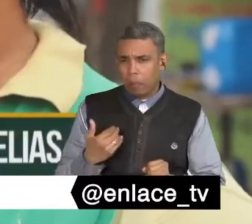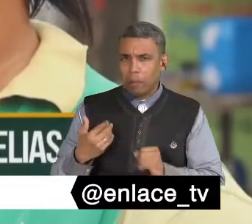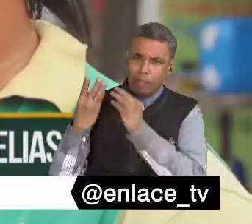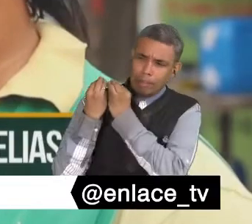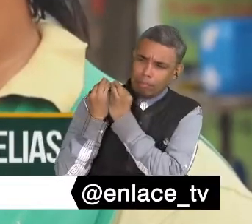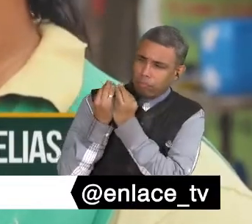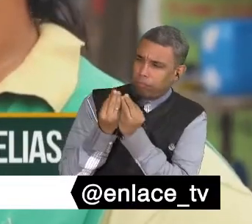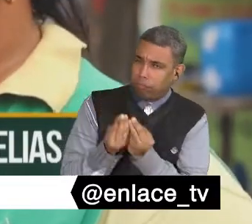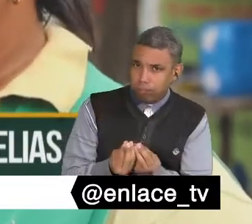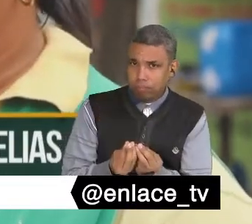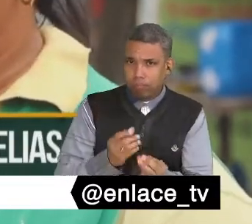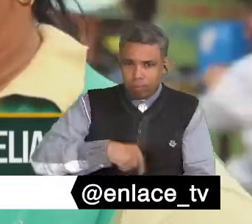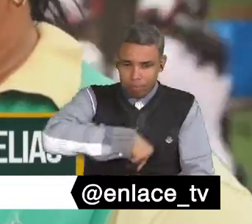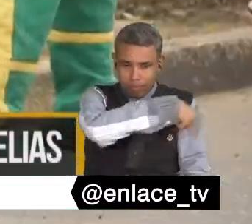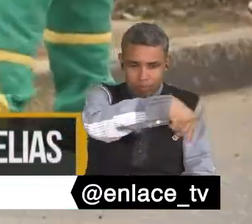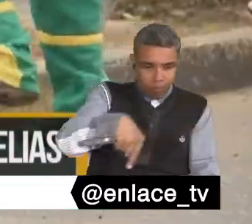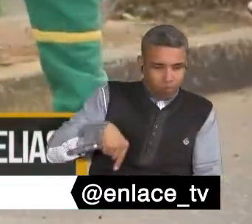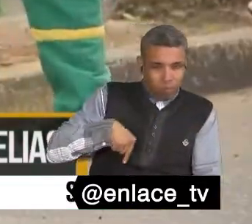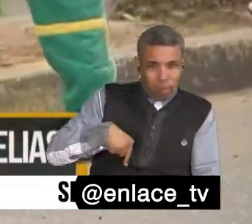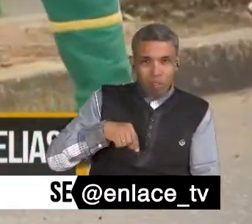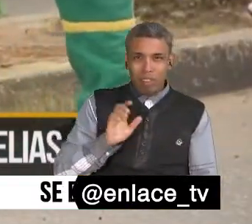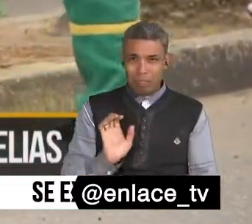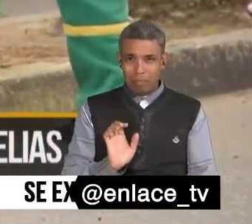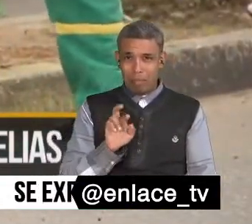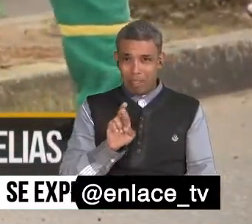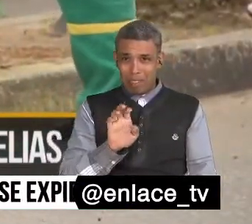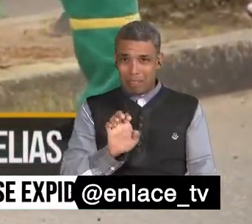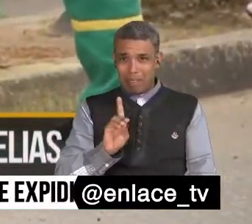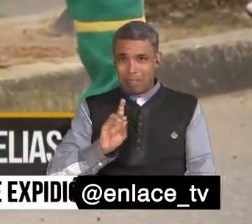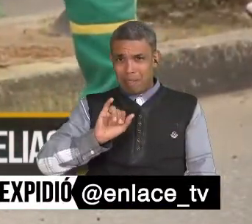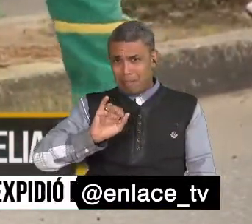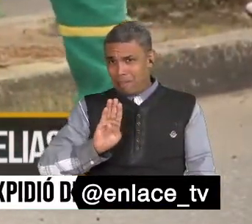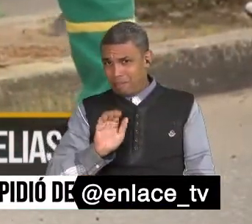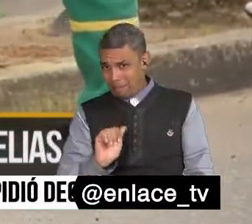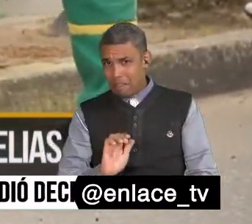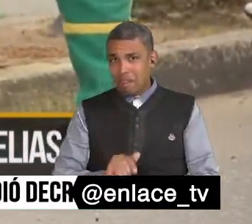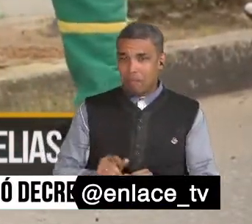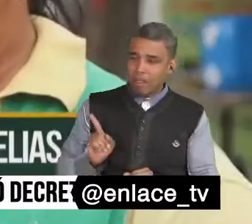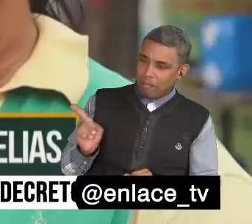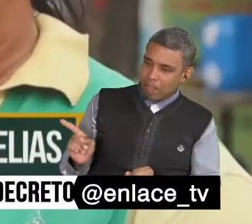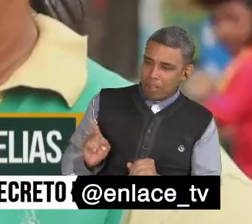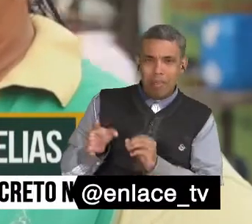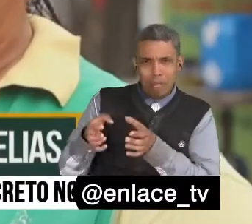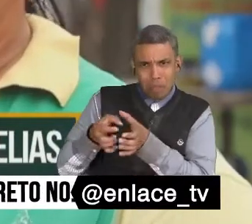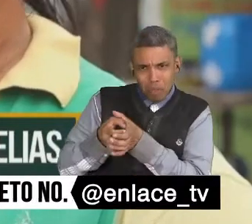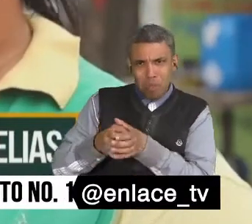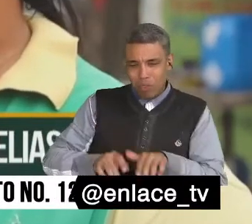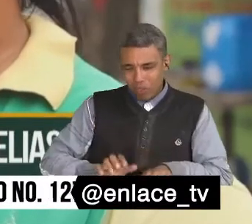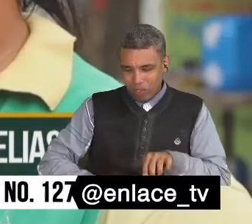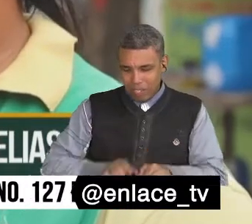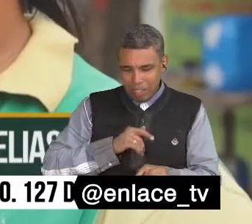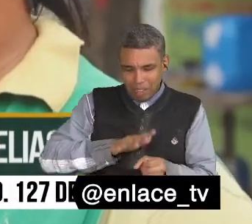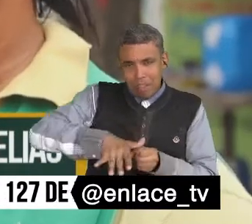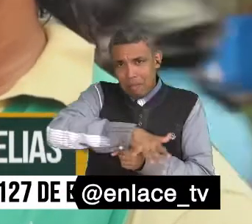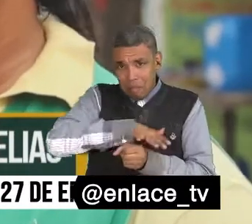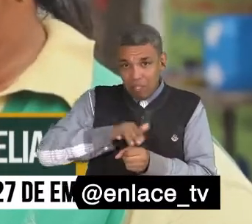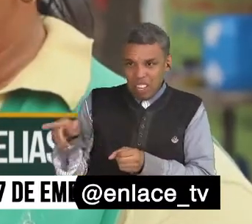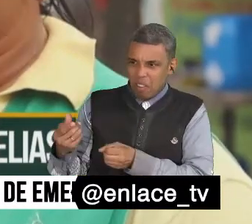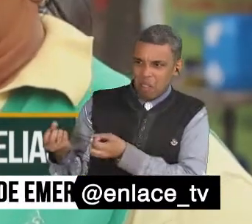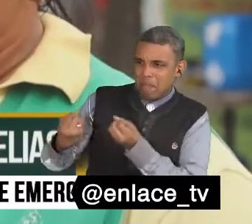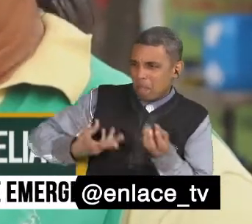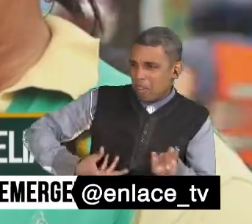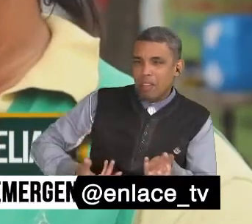todos los funcionarios de nosotros y hacemos lo que es junto con la Secretaría de Medio Ambiente. Ellos nos facilitan lo que son los implementos. En